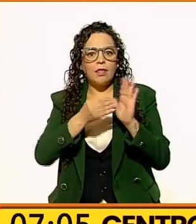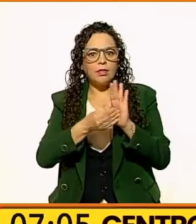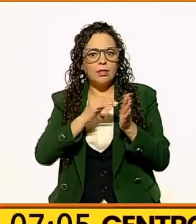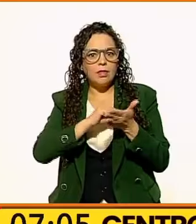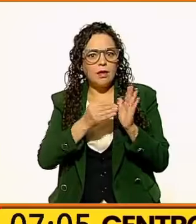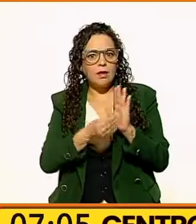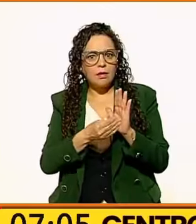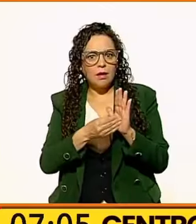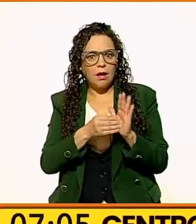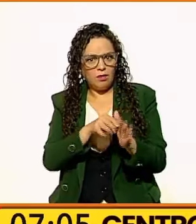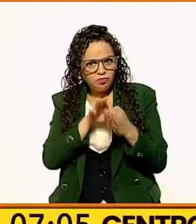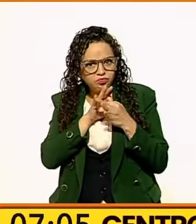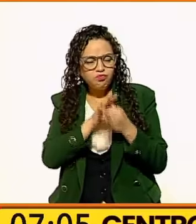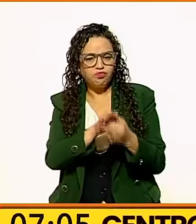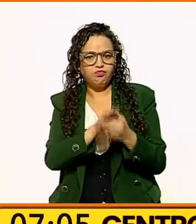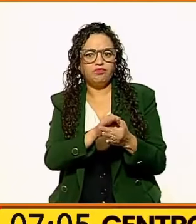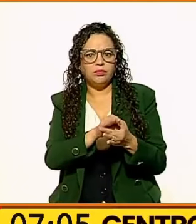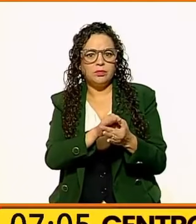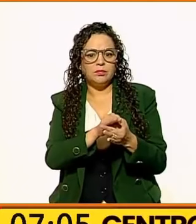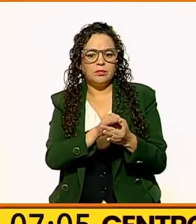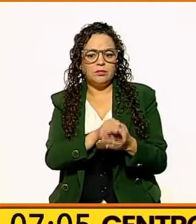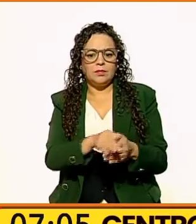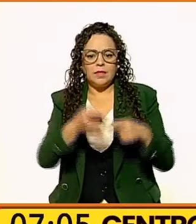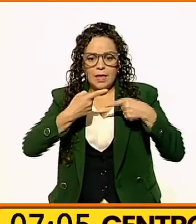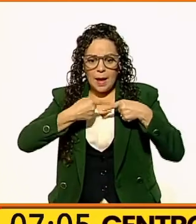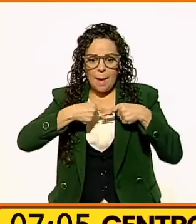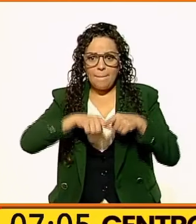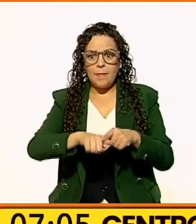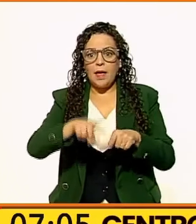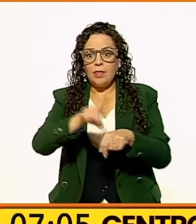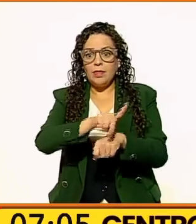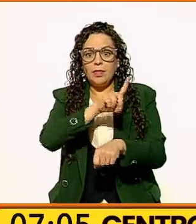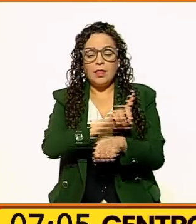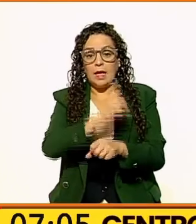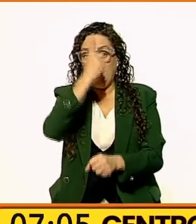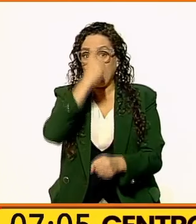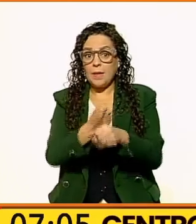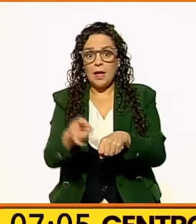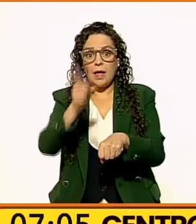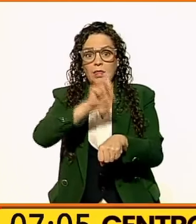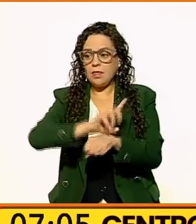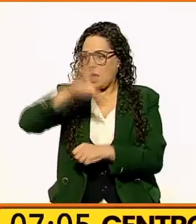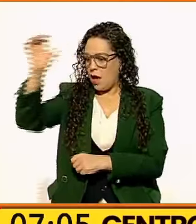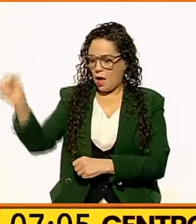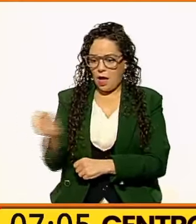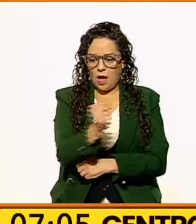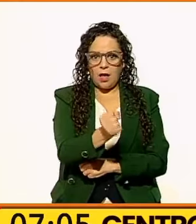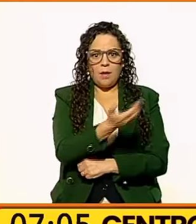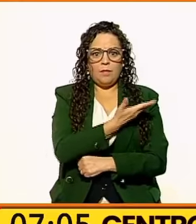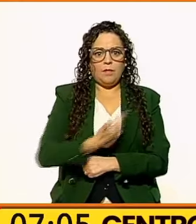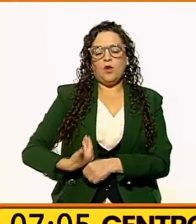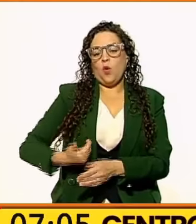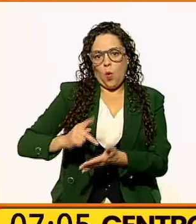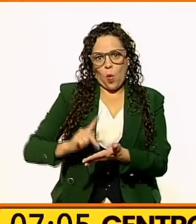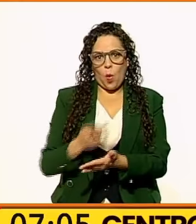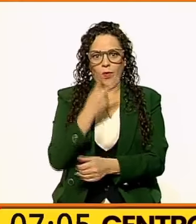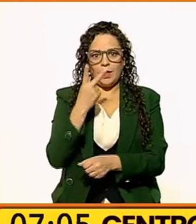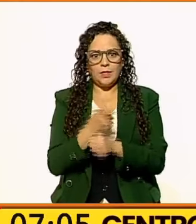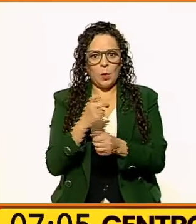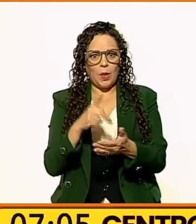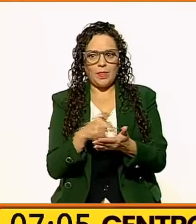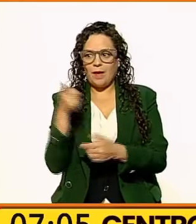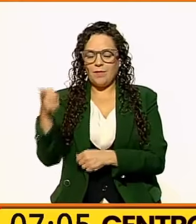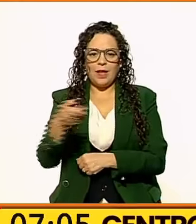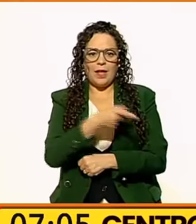más largo alcance que empieza el primer día de su segunda administración, cuando declara un estado de emergencia